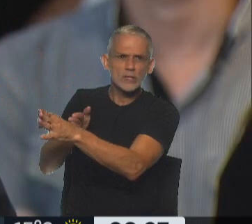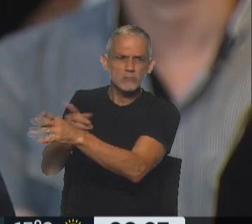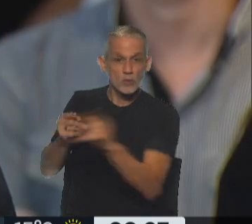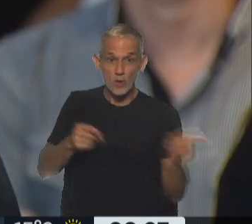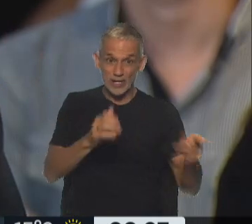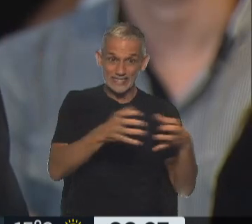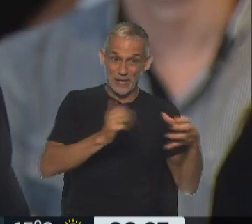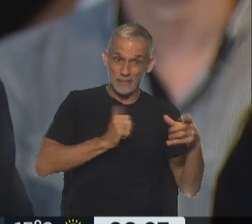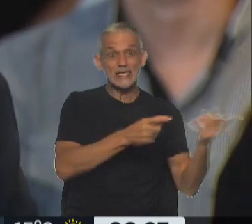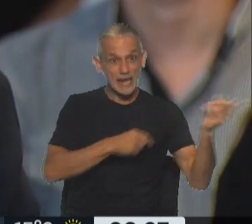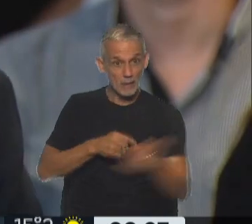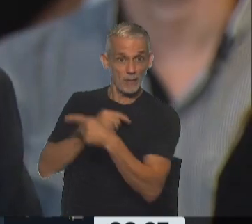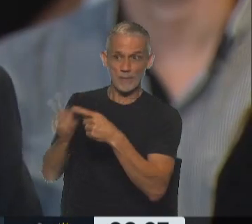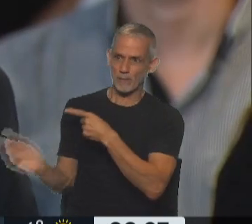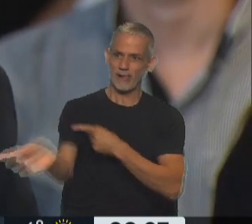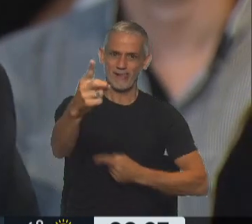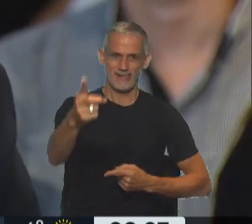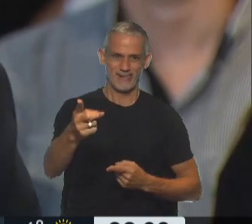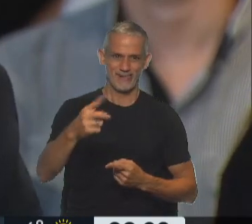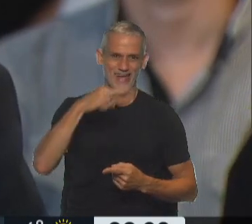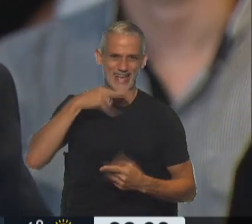las Fuerzas Armadas. Es una propuesta bien concreta.